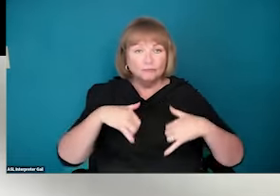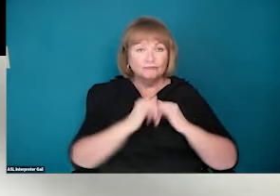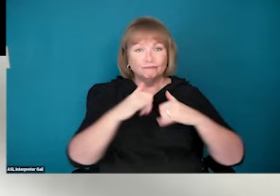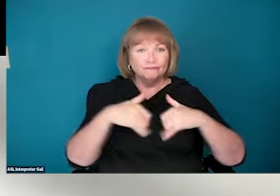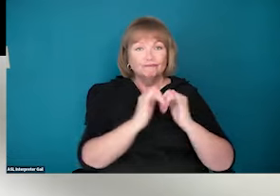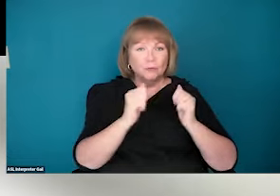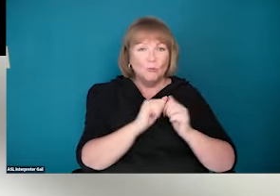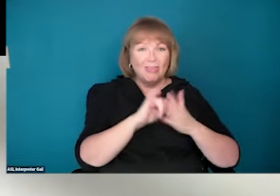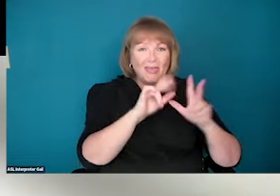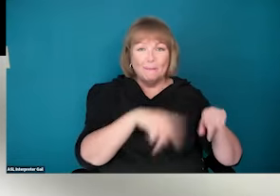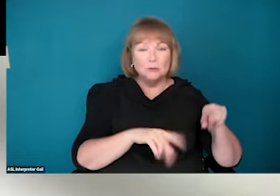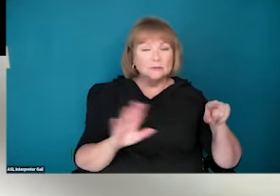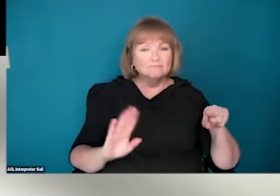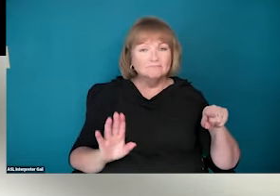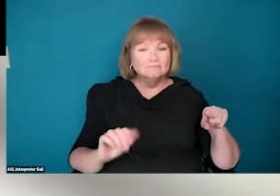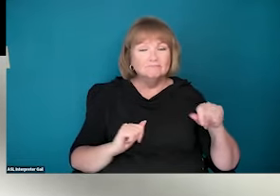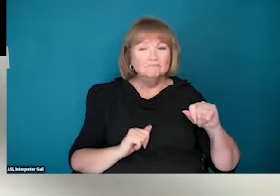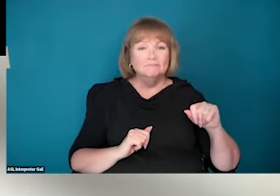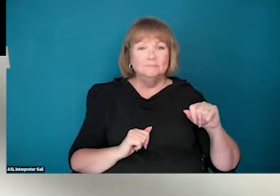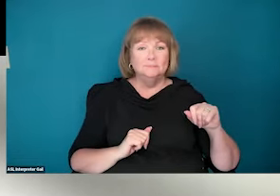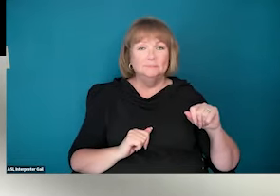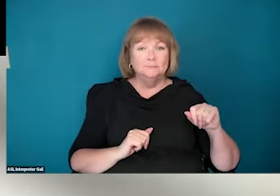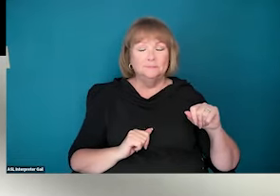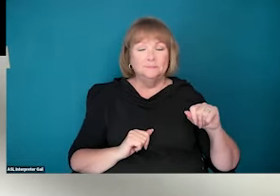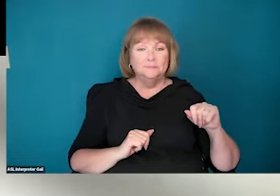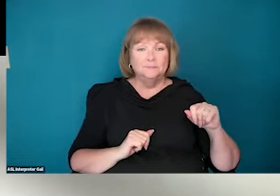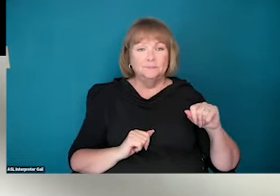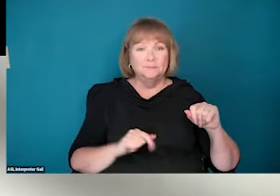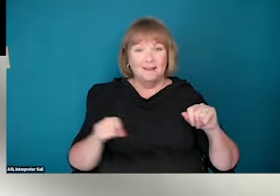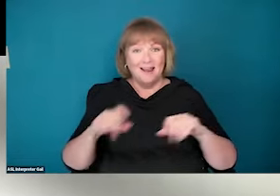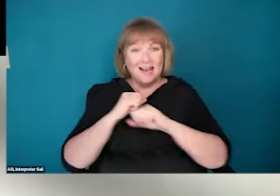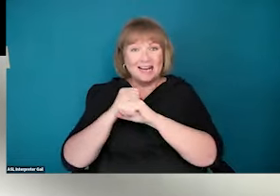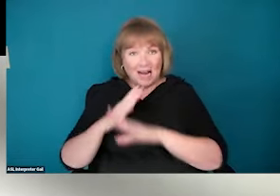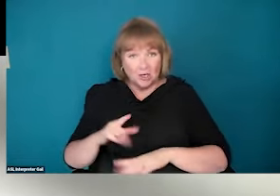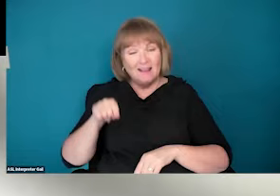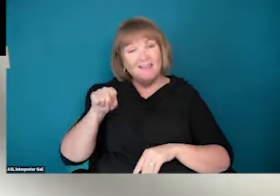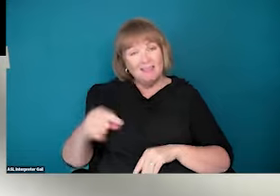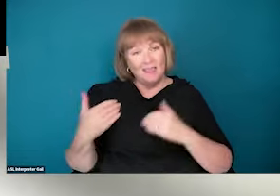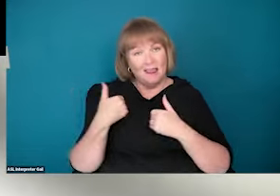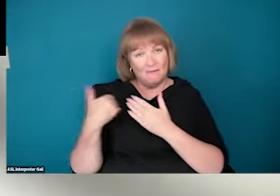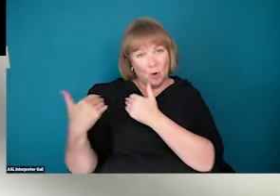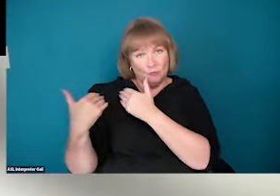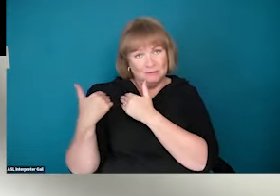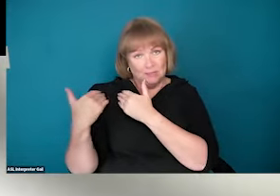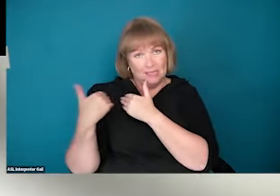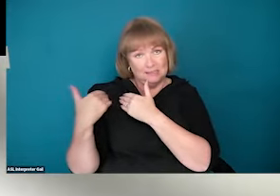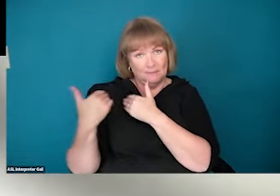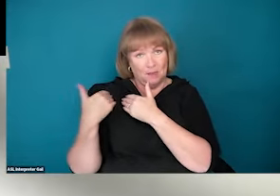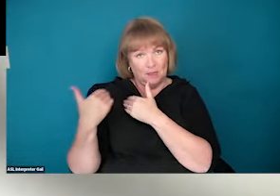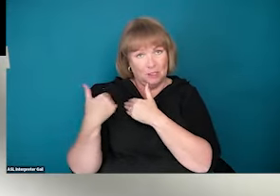custodia tome todas las decisiones o que se la pase peleando con el individuo del cual